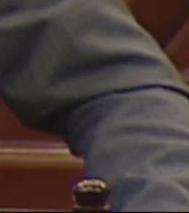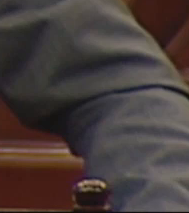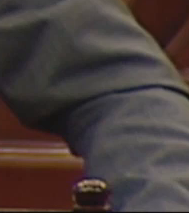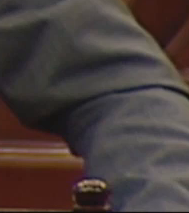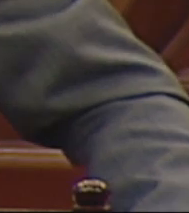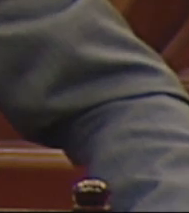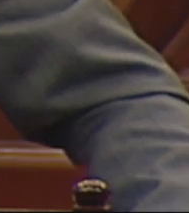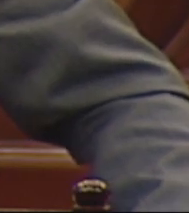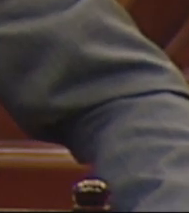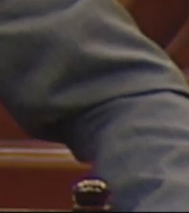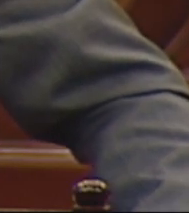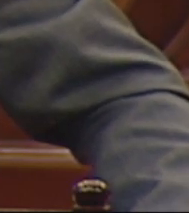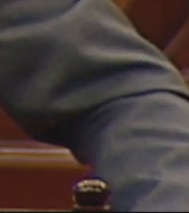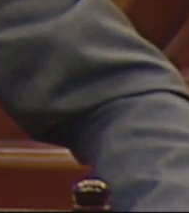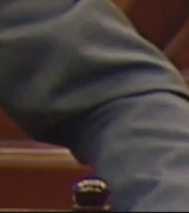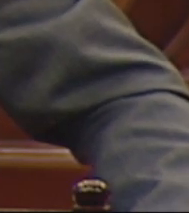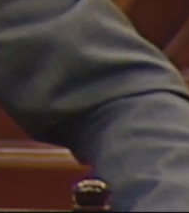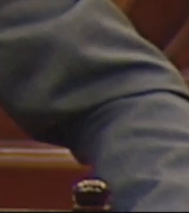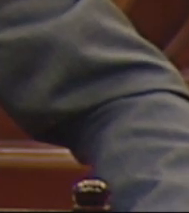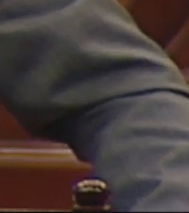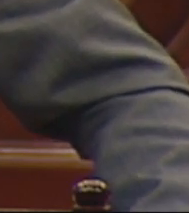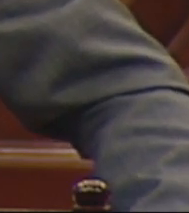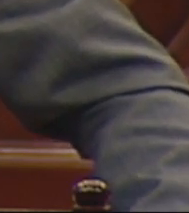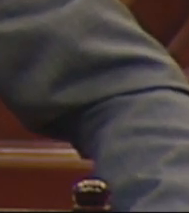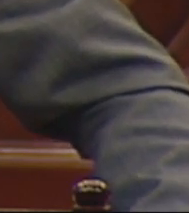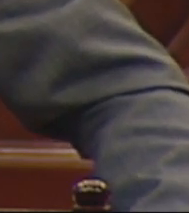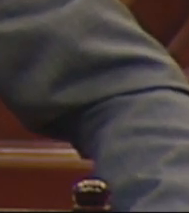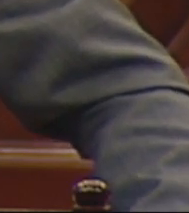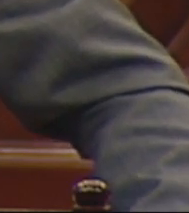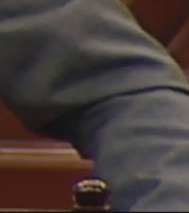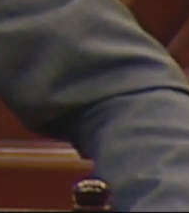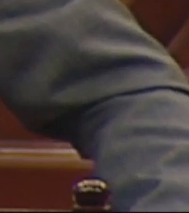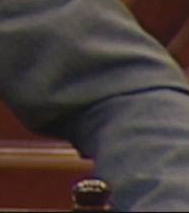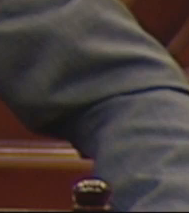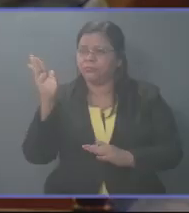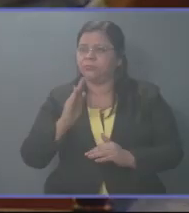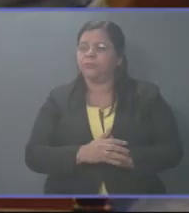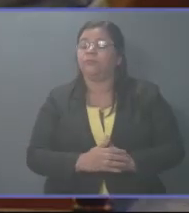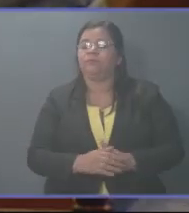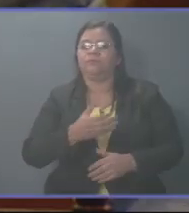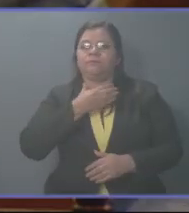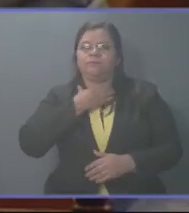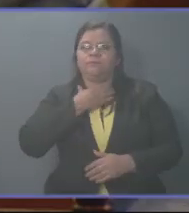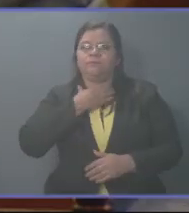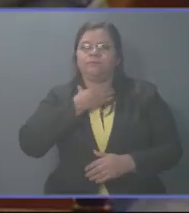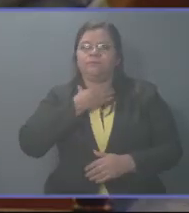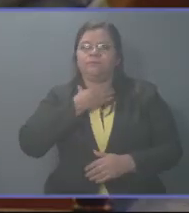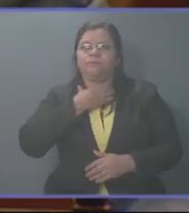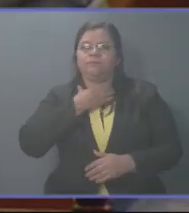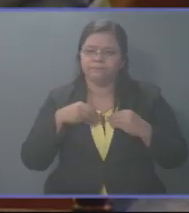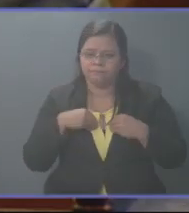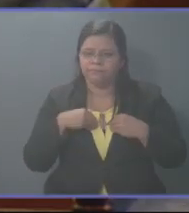fácil. Fue difícil, fue duro, pero lo aceptamos.